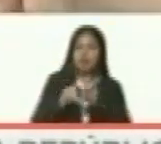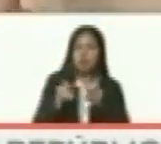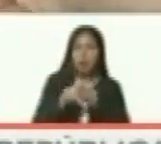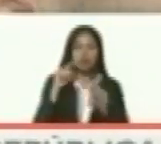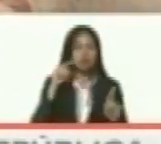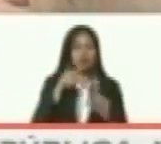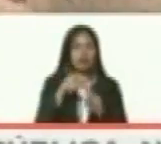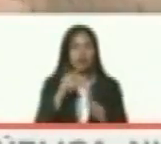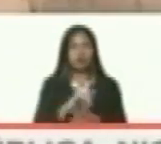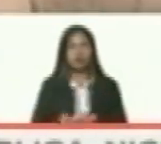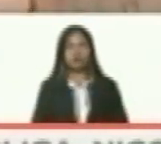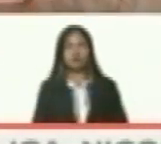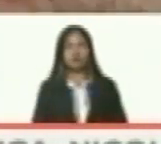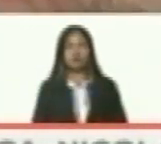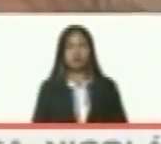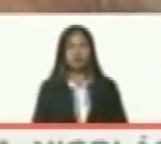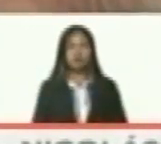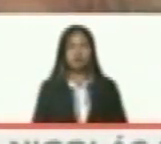Directo, ¿verdad?